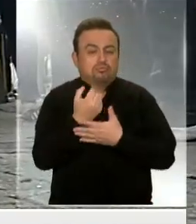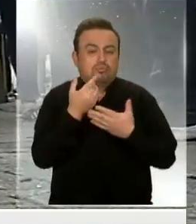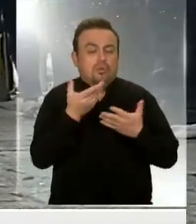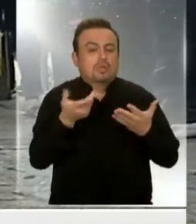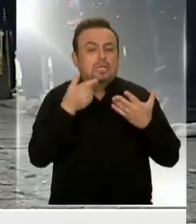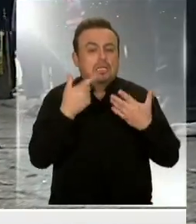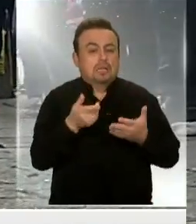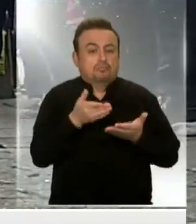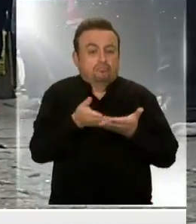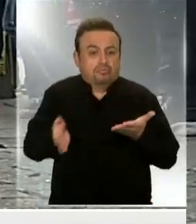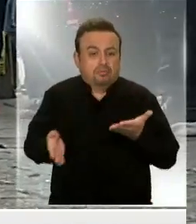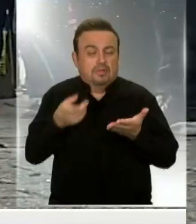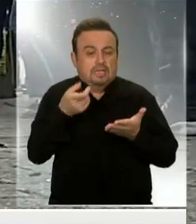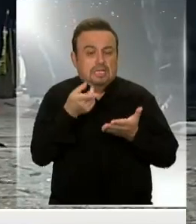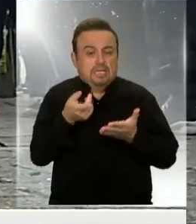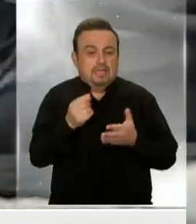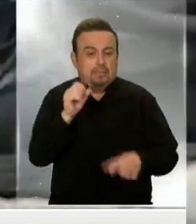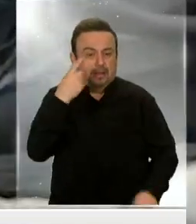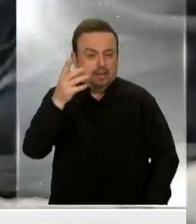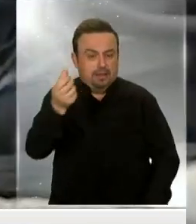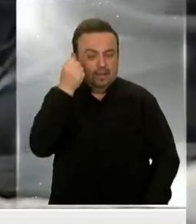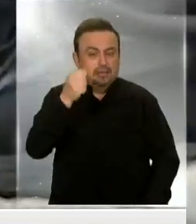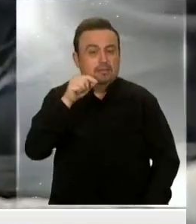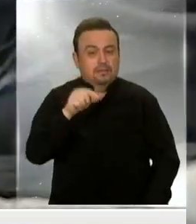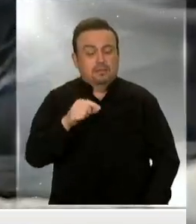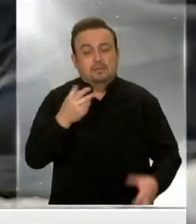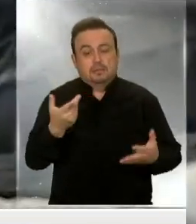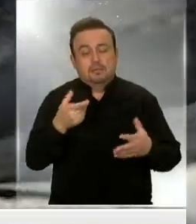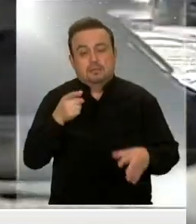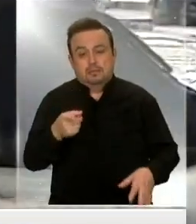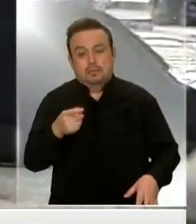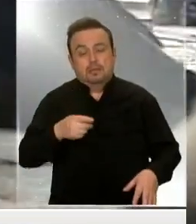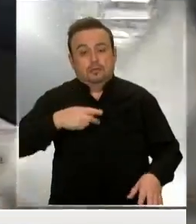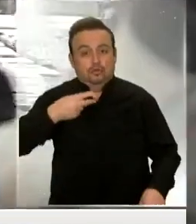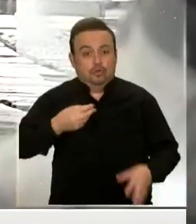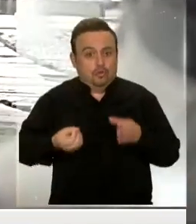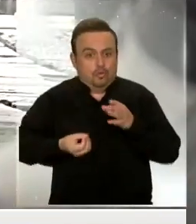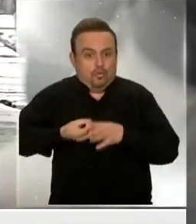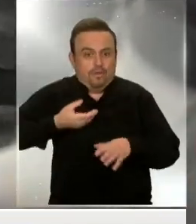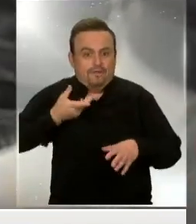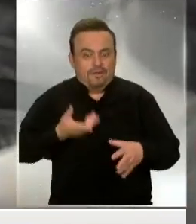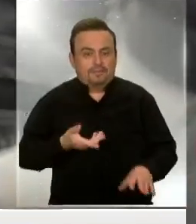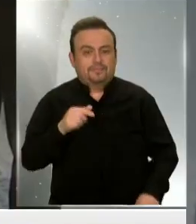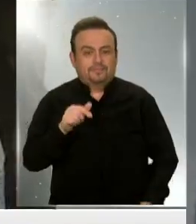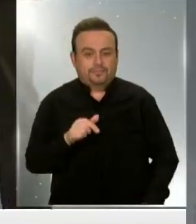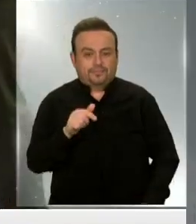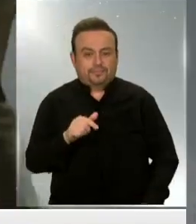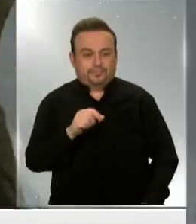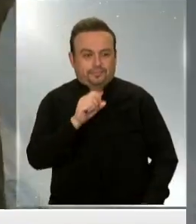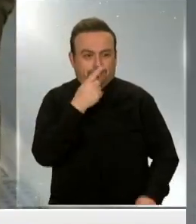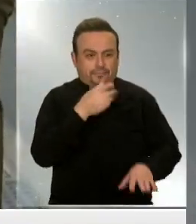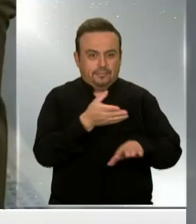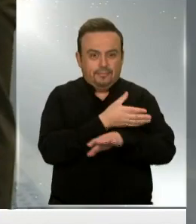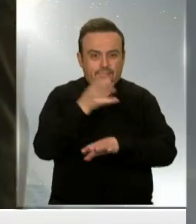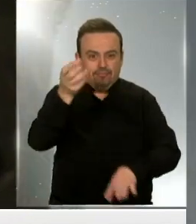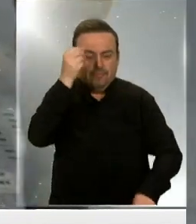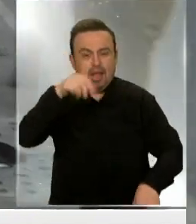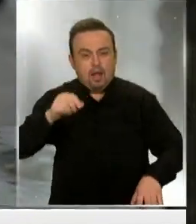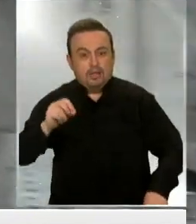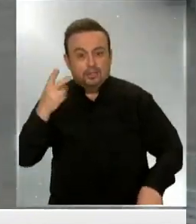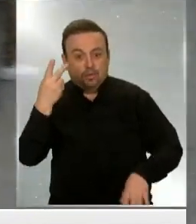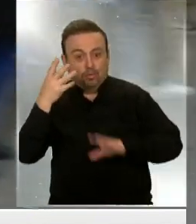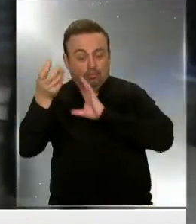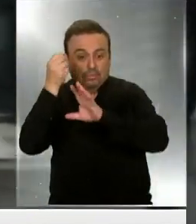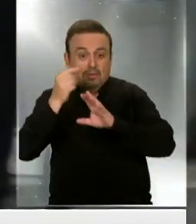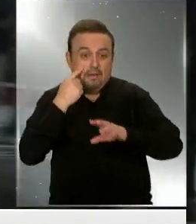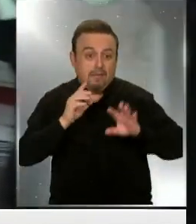habían quedado fuera de este primer retiro, y eso de cierta forma es una novedad versus este primer retiro. ¿Qué les parece si